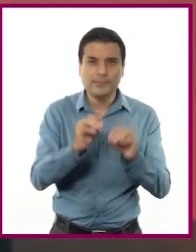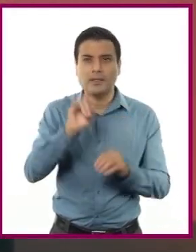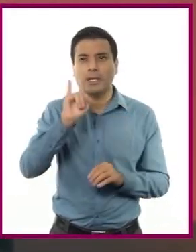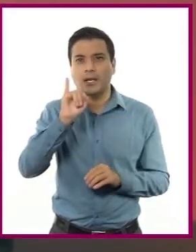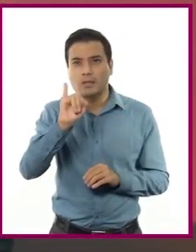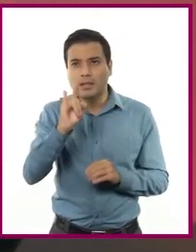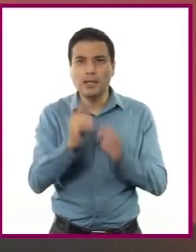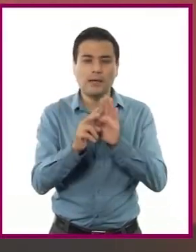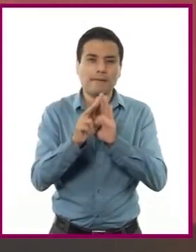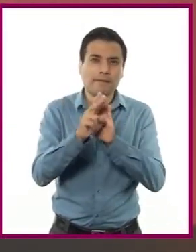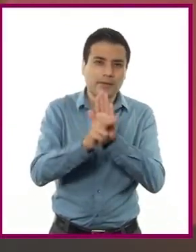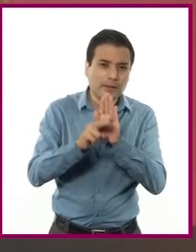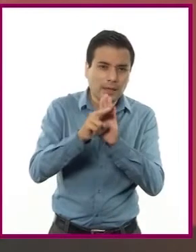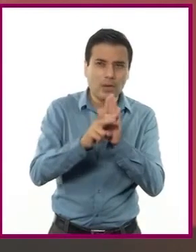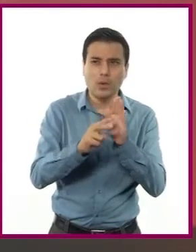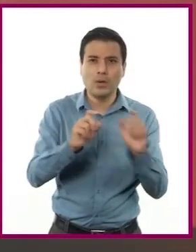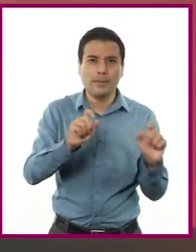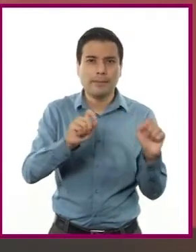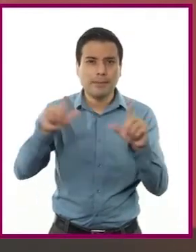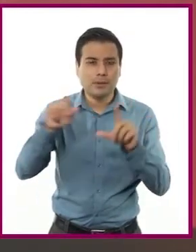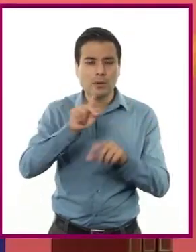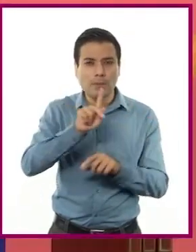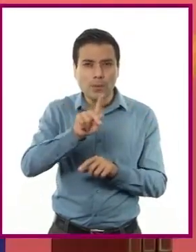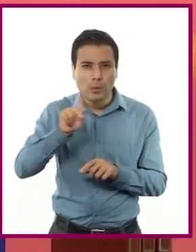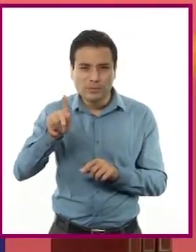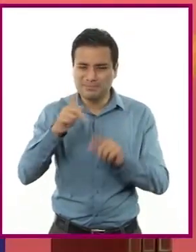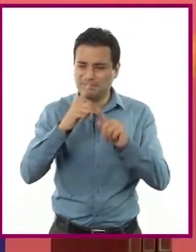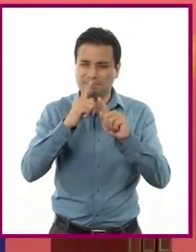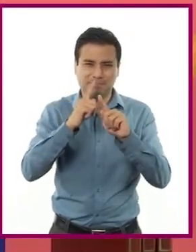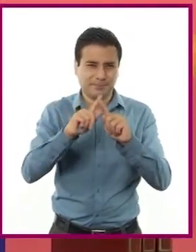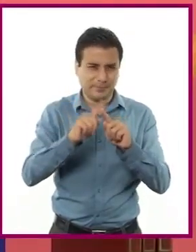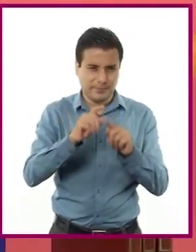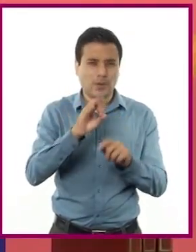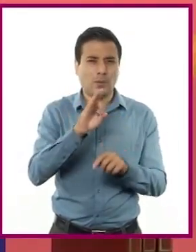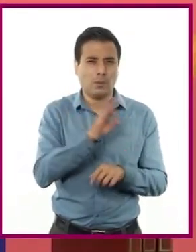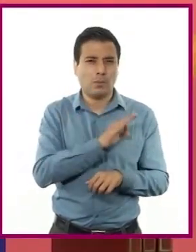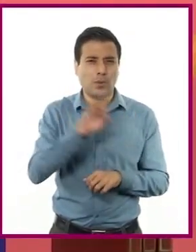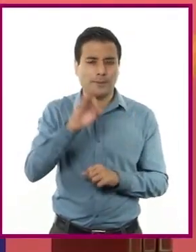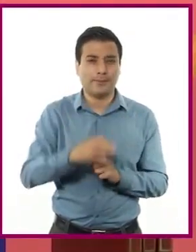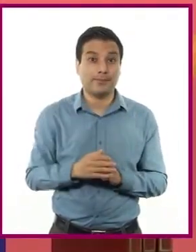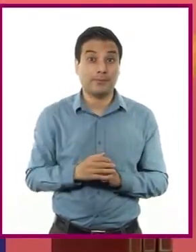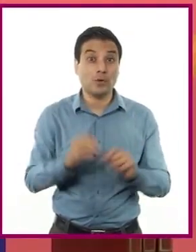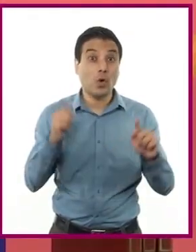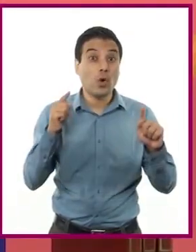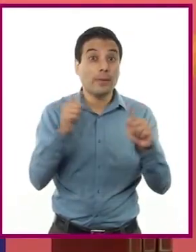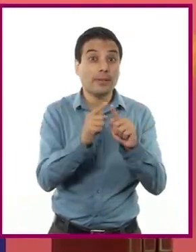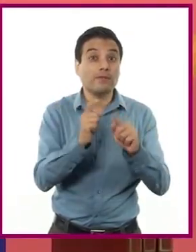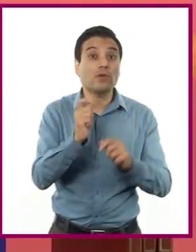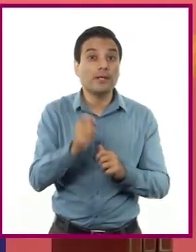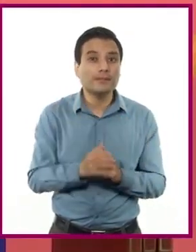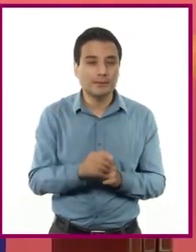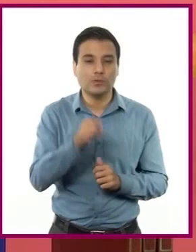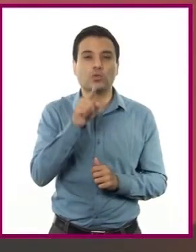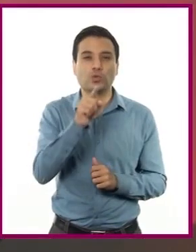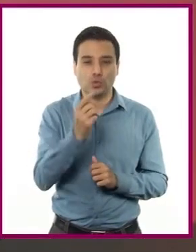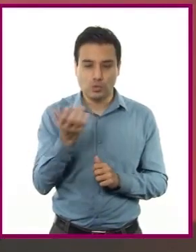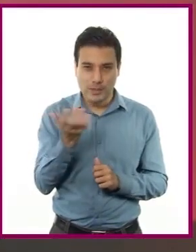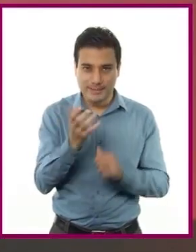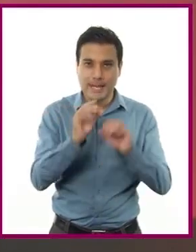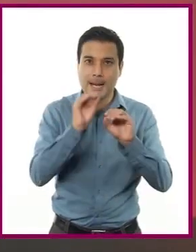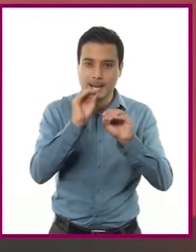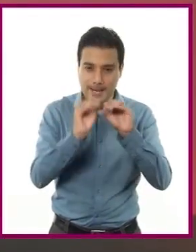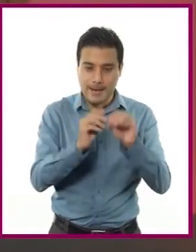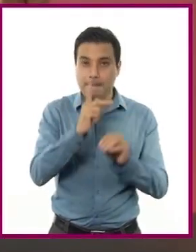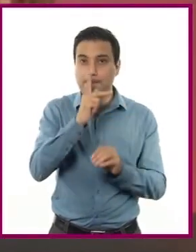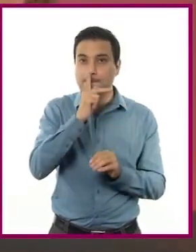un video o utilizando otros recursos. El objetivo es que ustedes trabajen un glosario utilizando